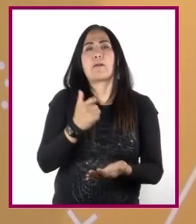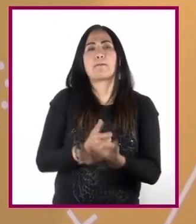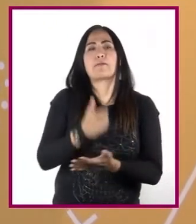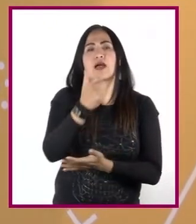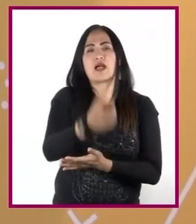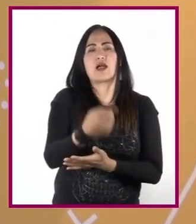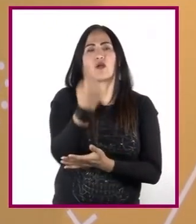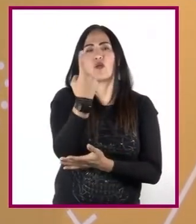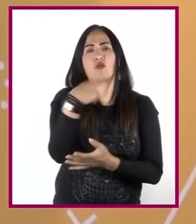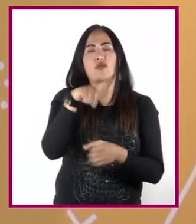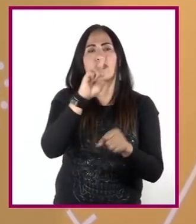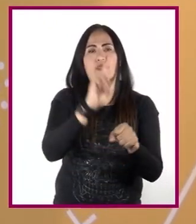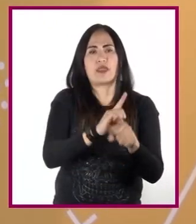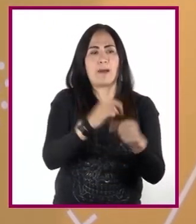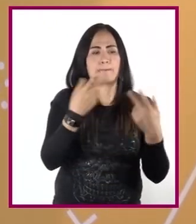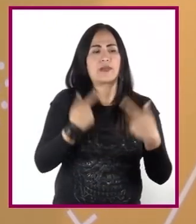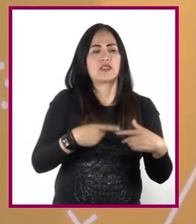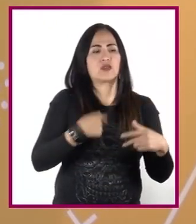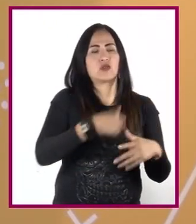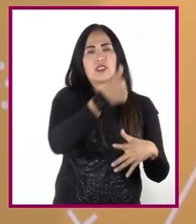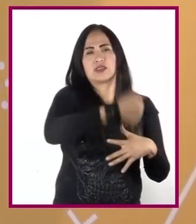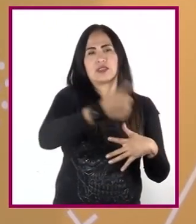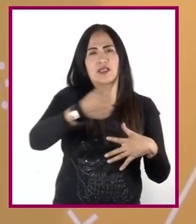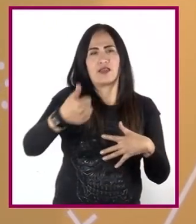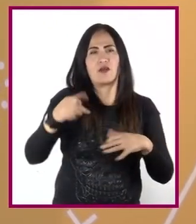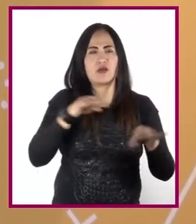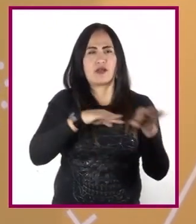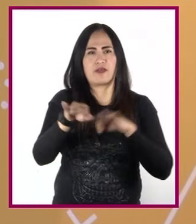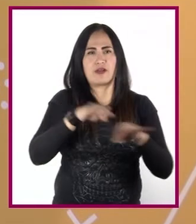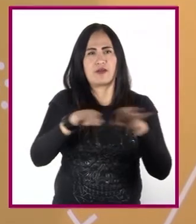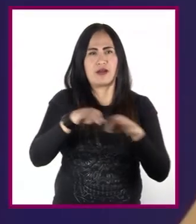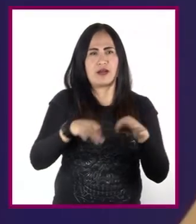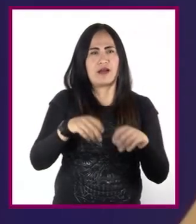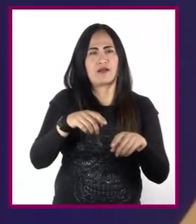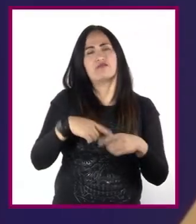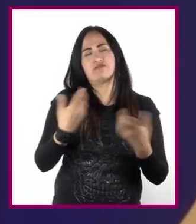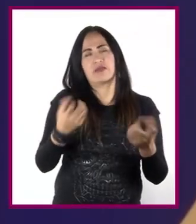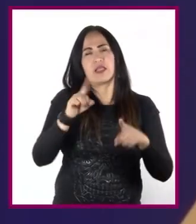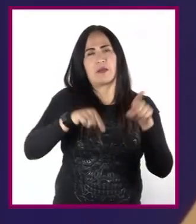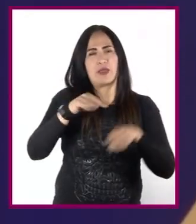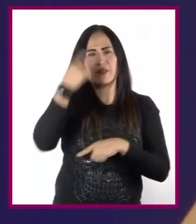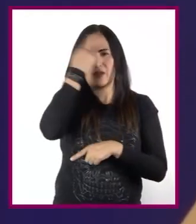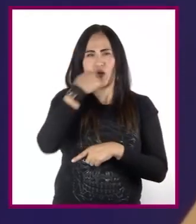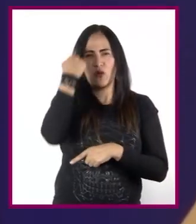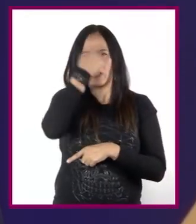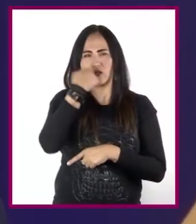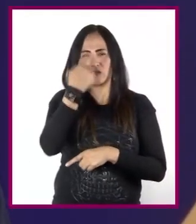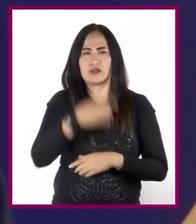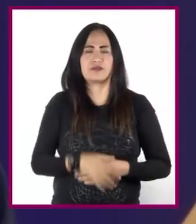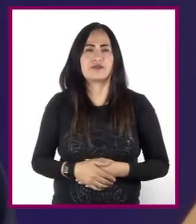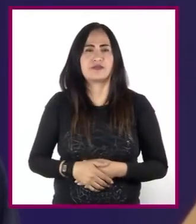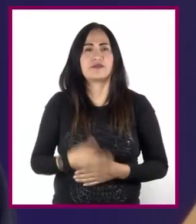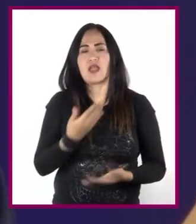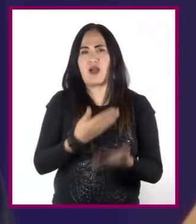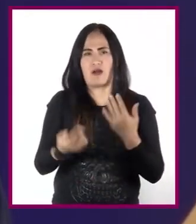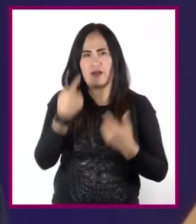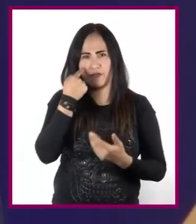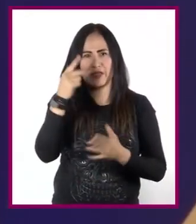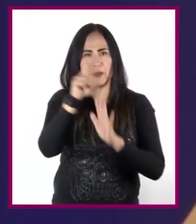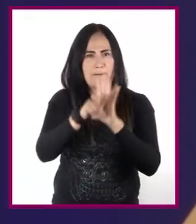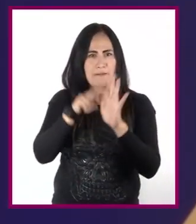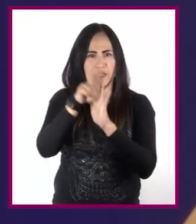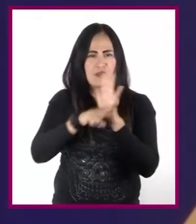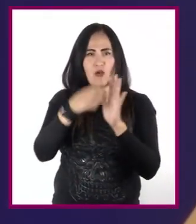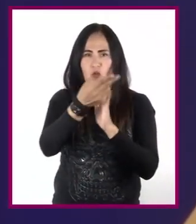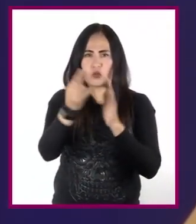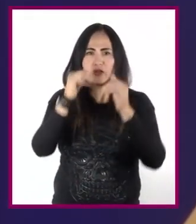por día de cada uno de los empleados, de acuerdo al número de horas que trabajan. Ahora, pongan atención al siguiente audiovisual, en el